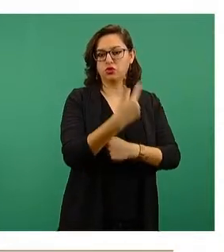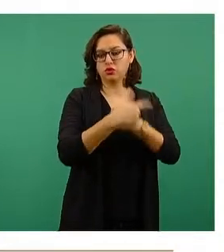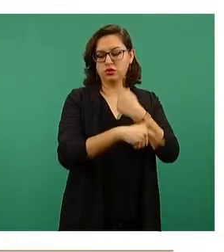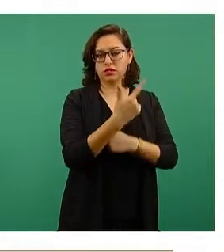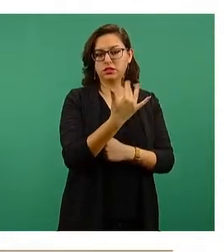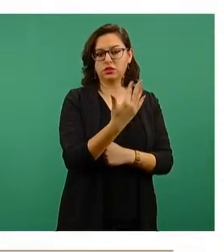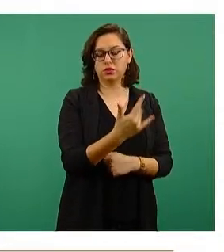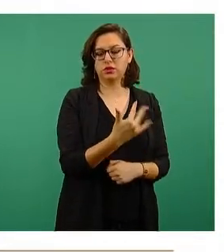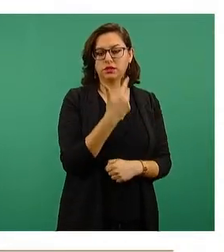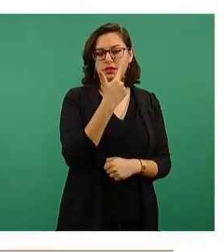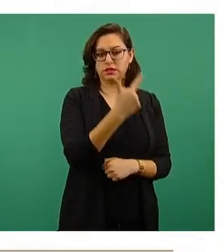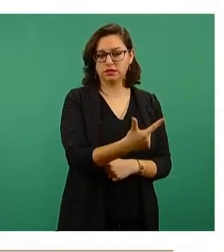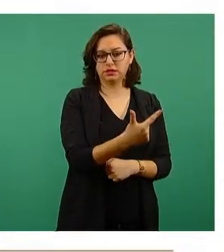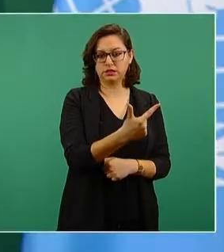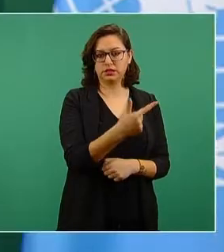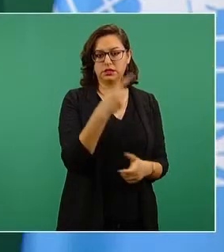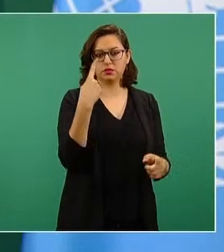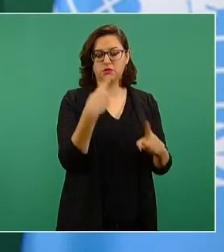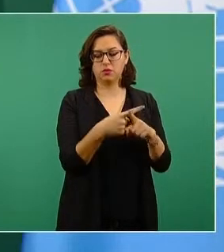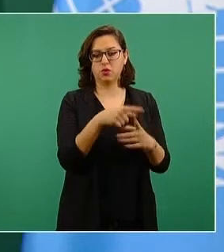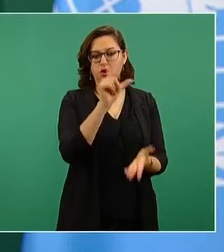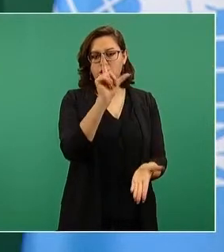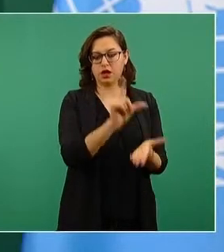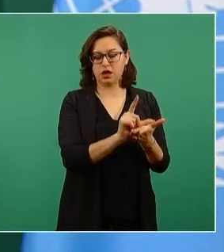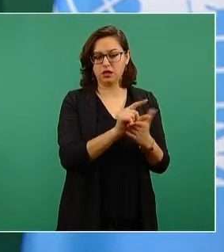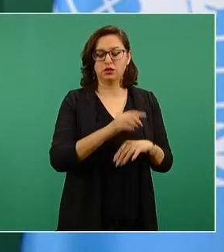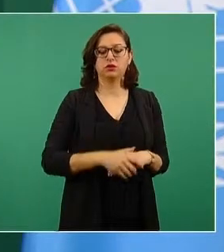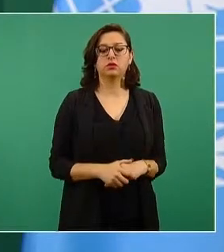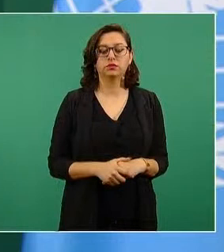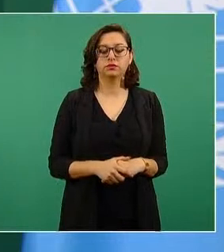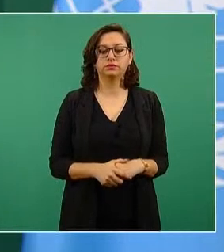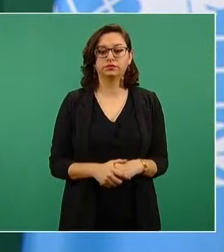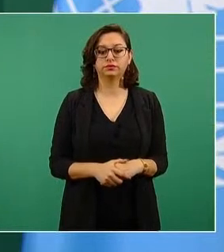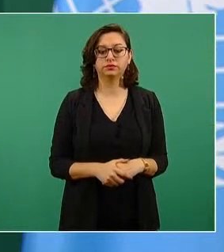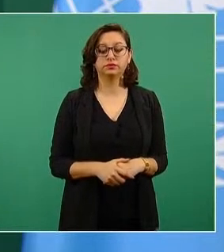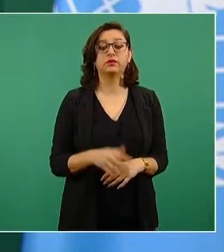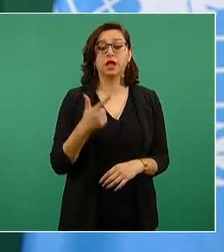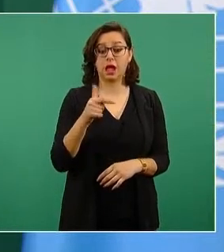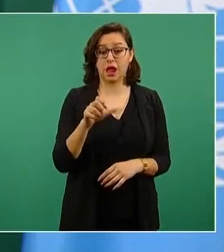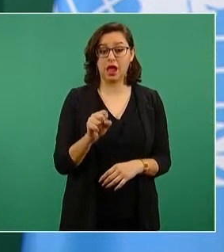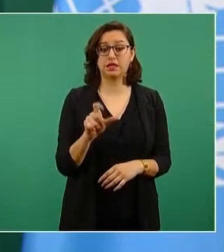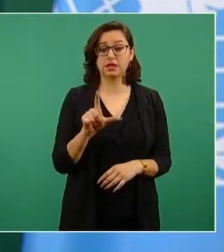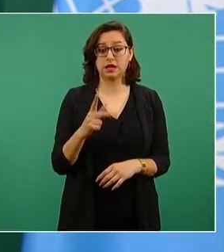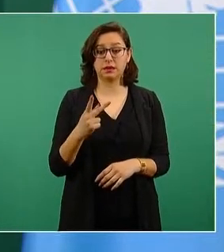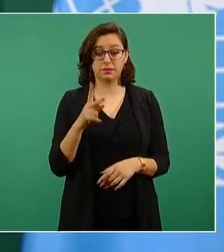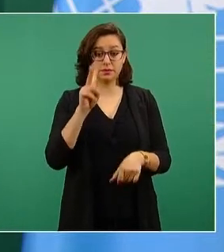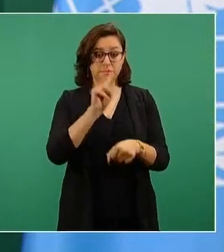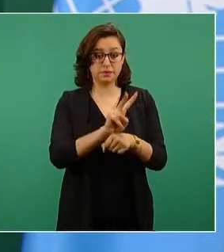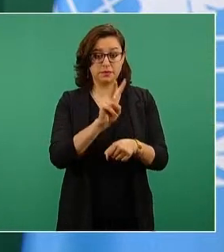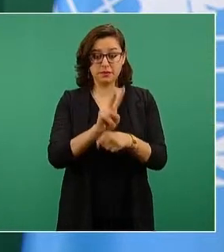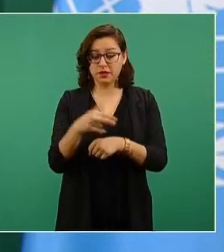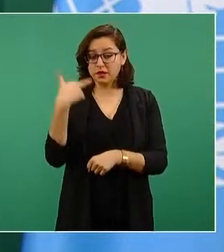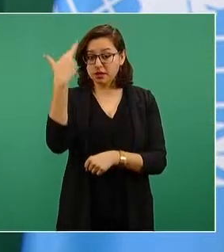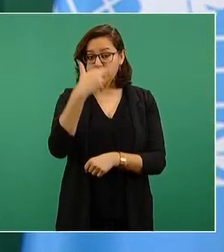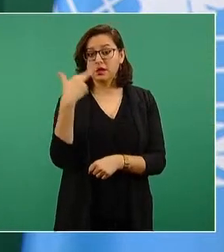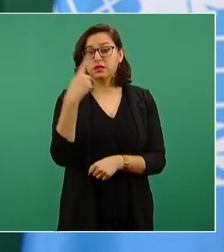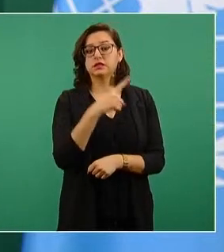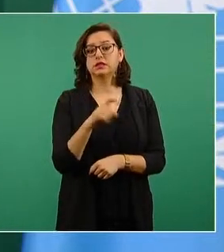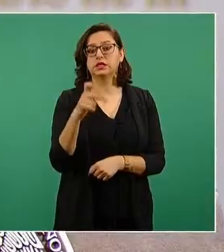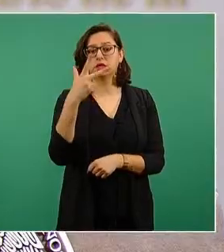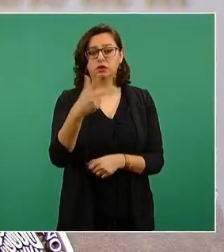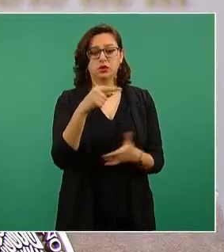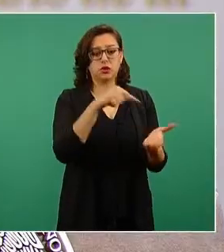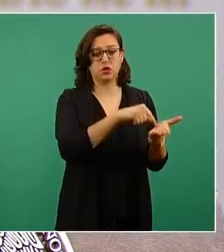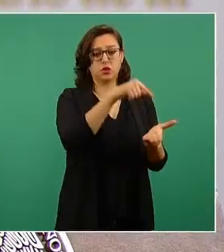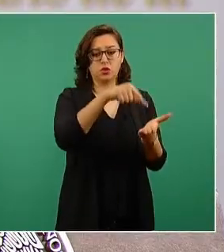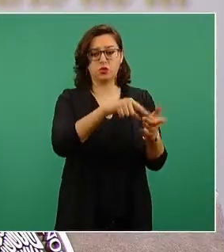pesos con 57 centavos por litro. Respecto a las verificaciones del gas LP, se realizaron 108 verificaciones,